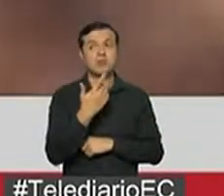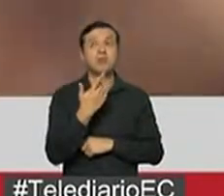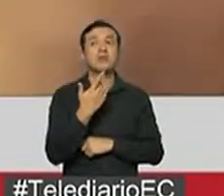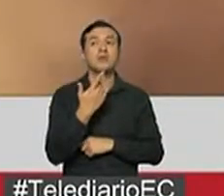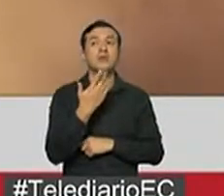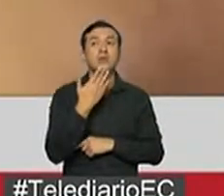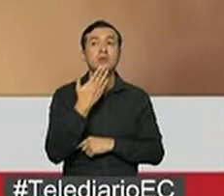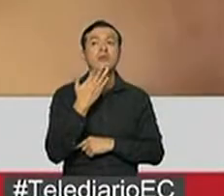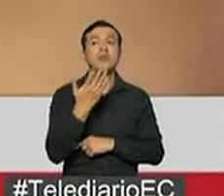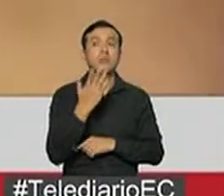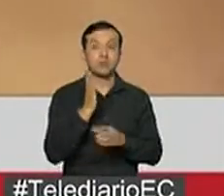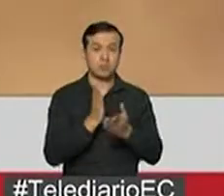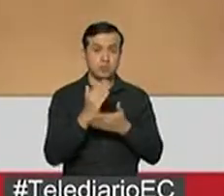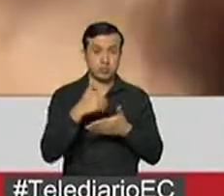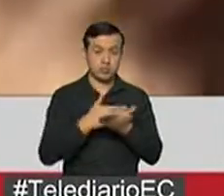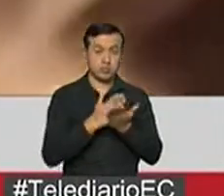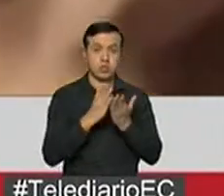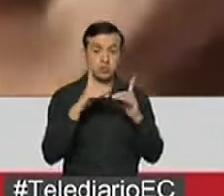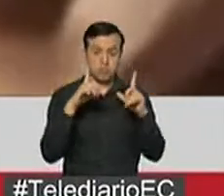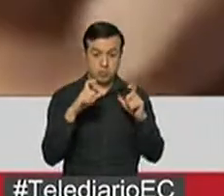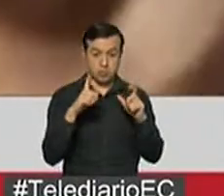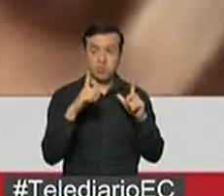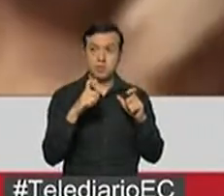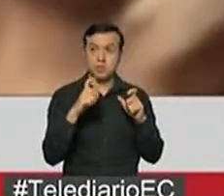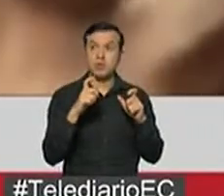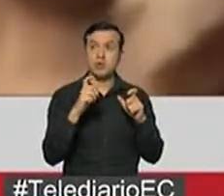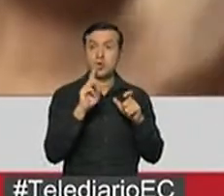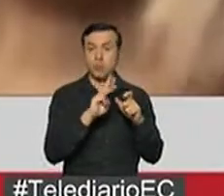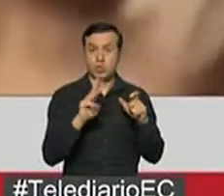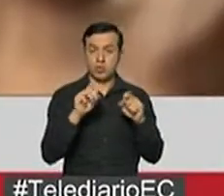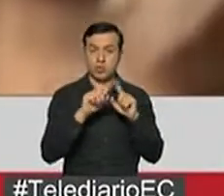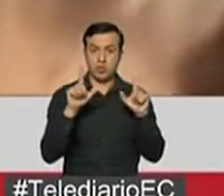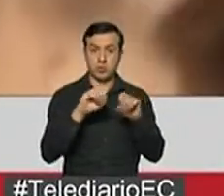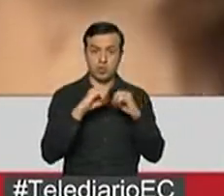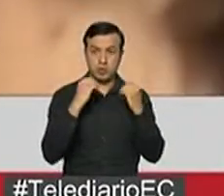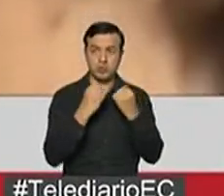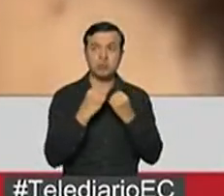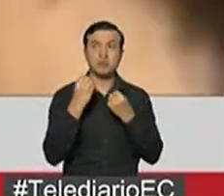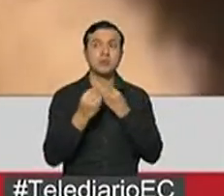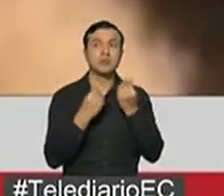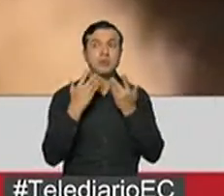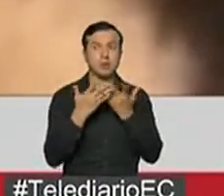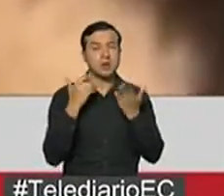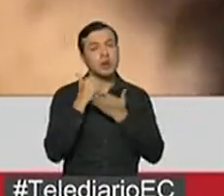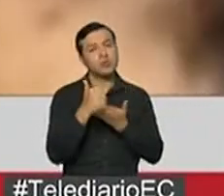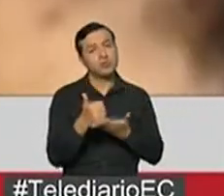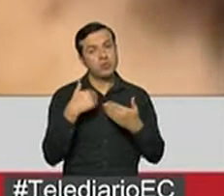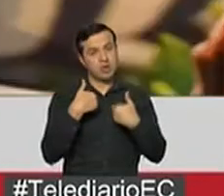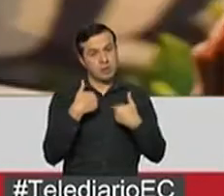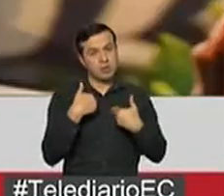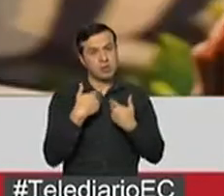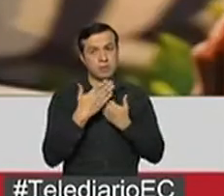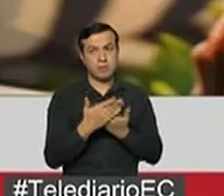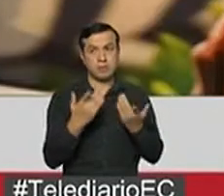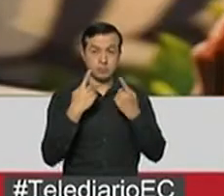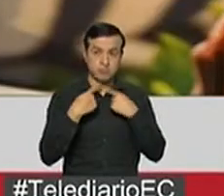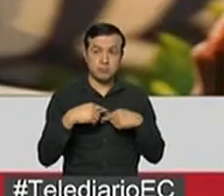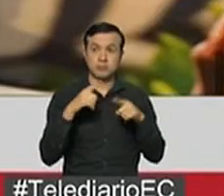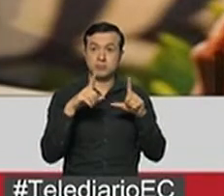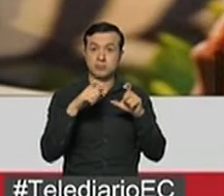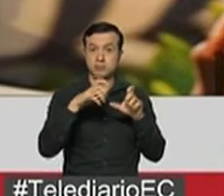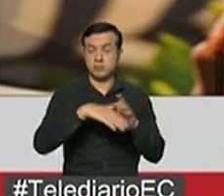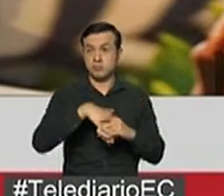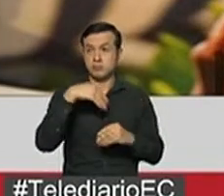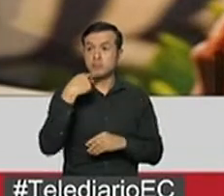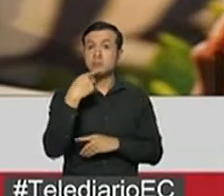la cual se podía acceder vía código qr a la web de una ong que se dedica al rescate de animales el mensaje impreso en